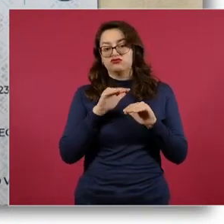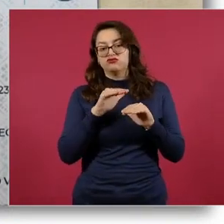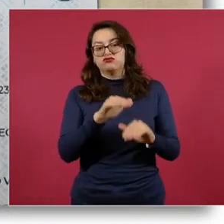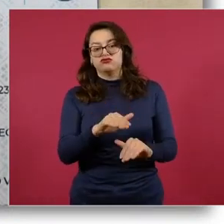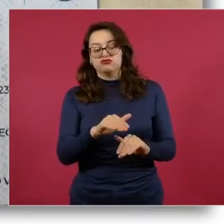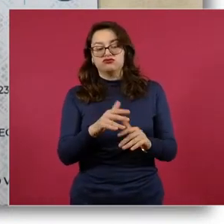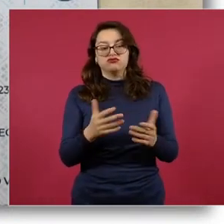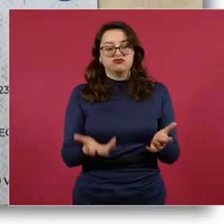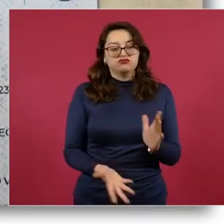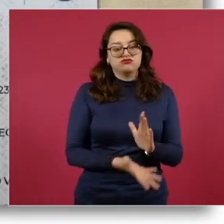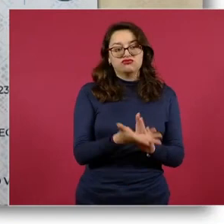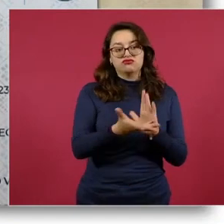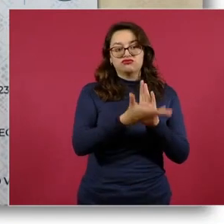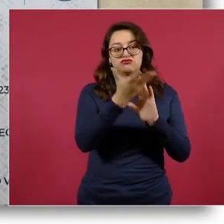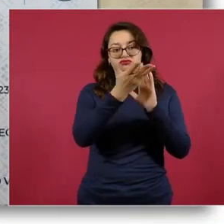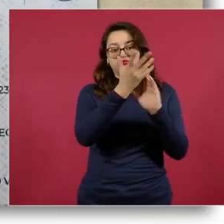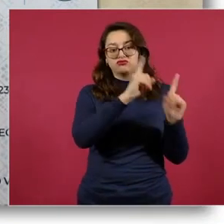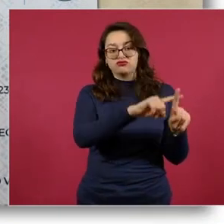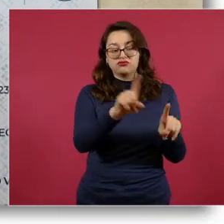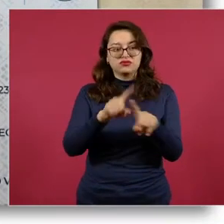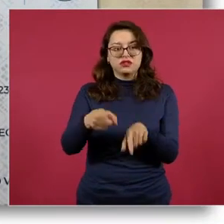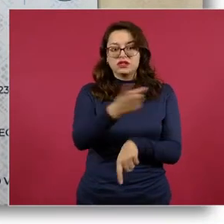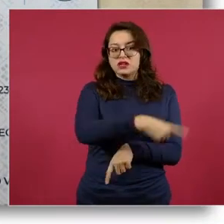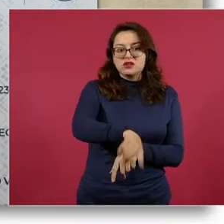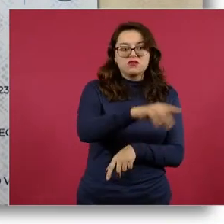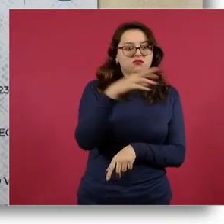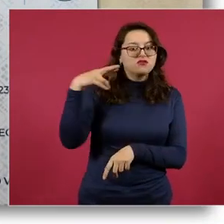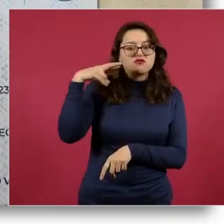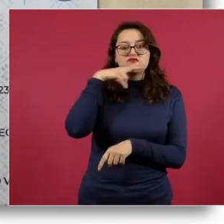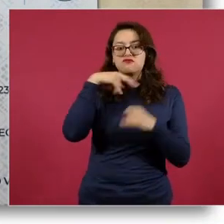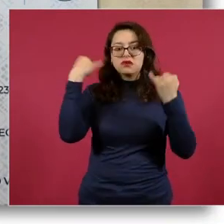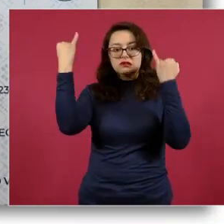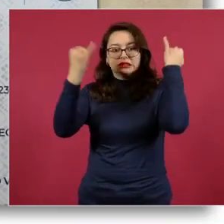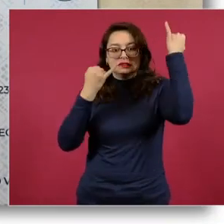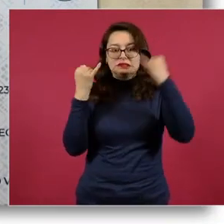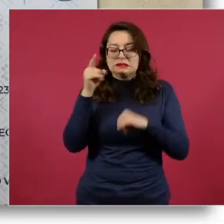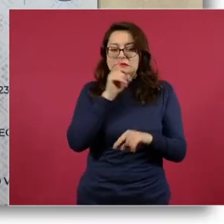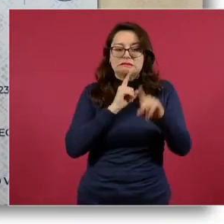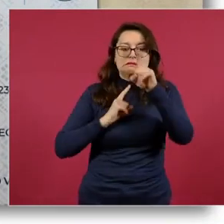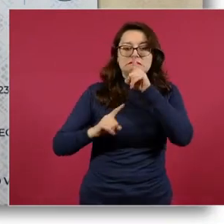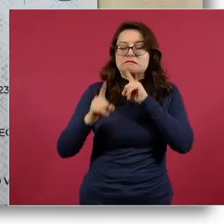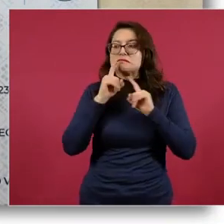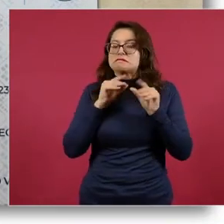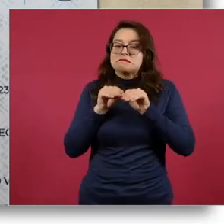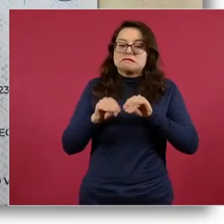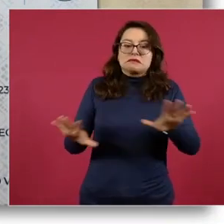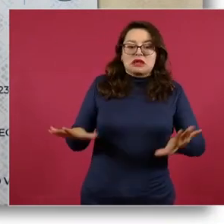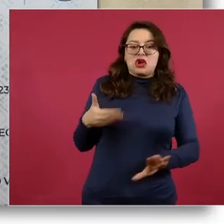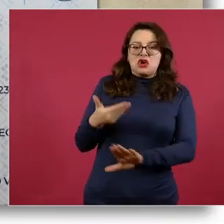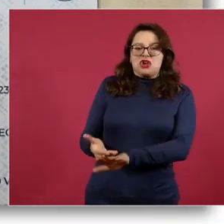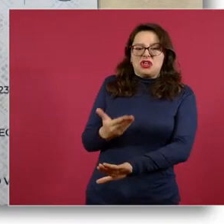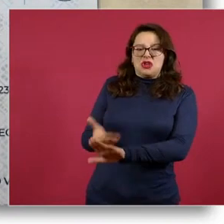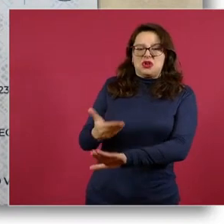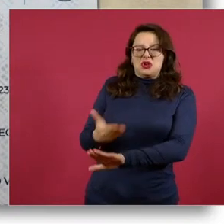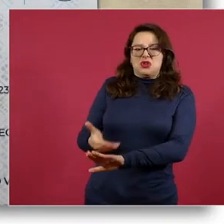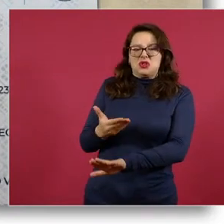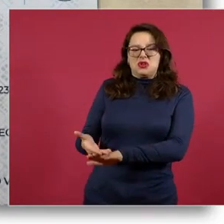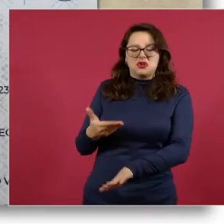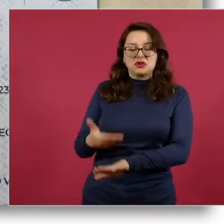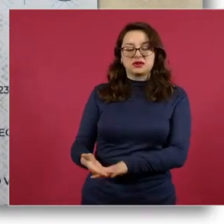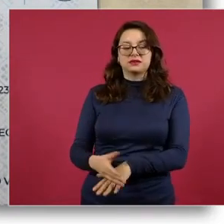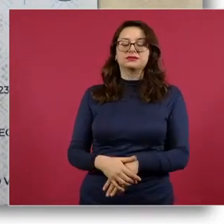Transformación. Y como ya no saben qué inventar, hasta lo más burdo, lo más inverosímil y